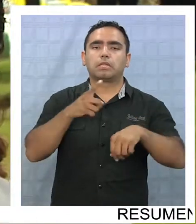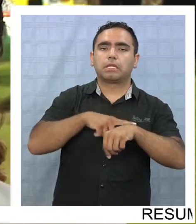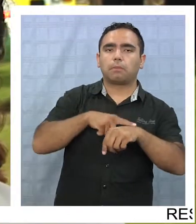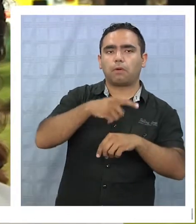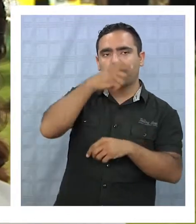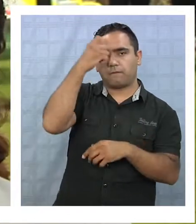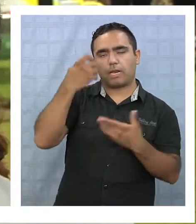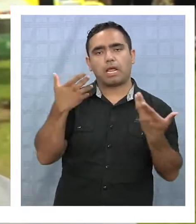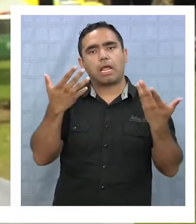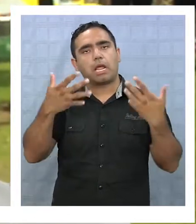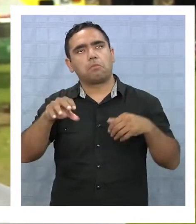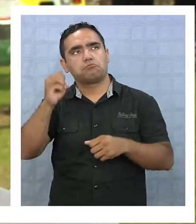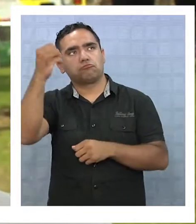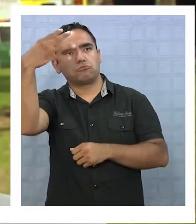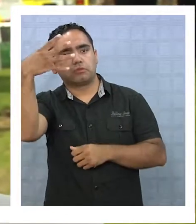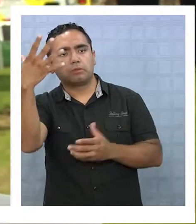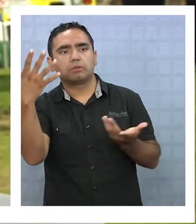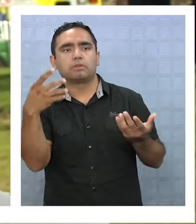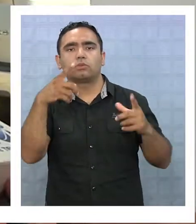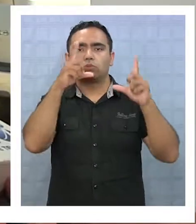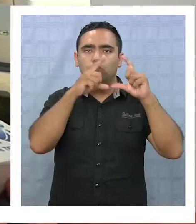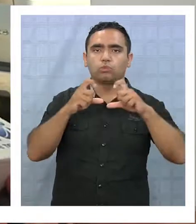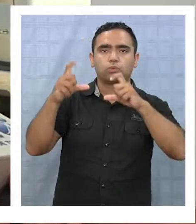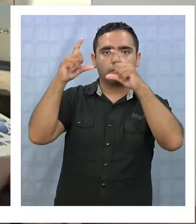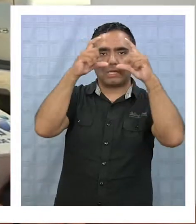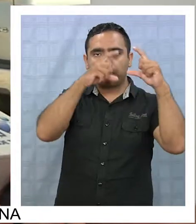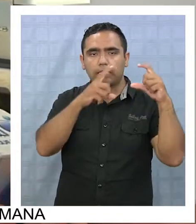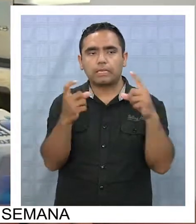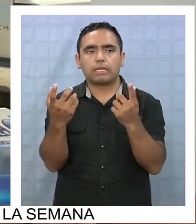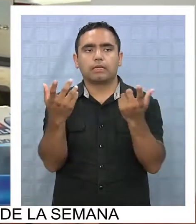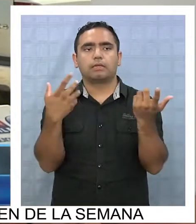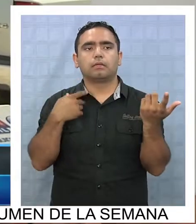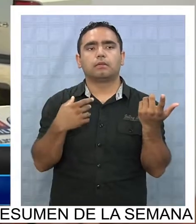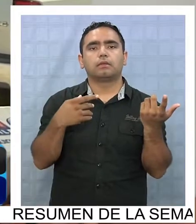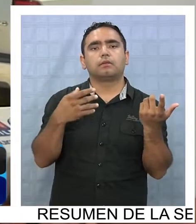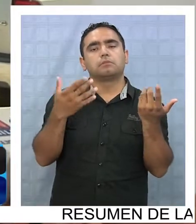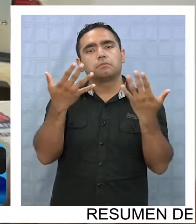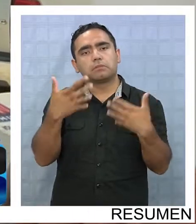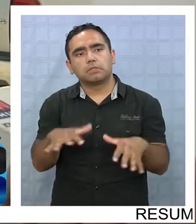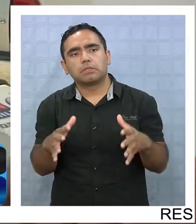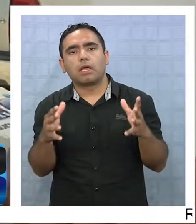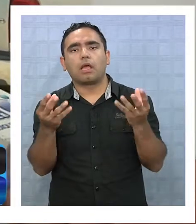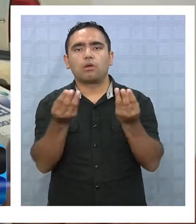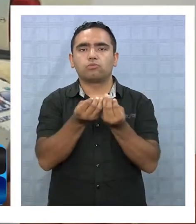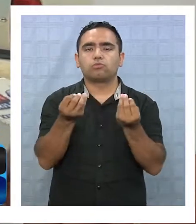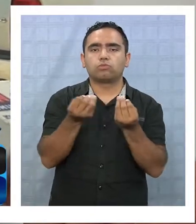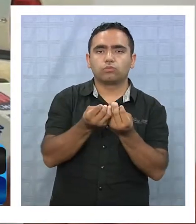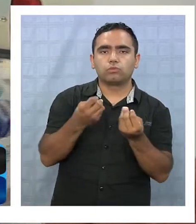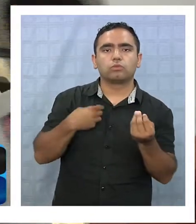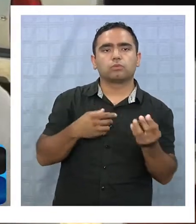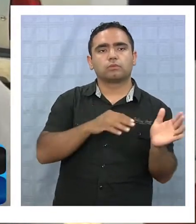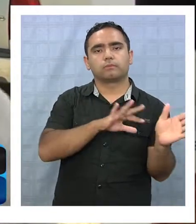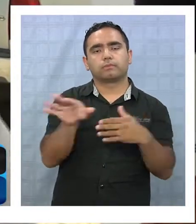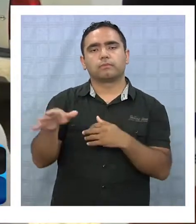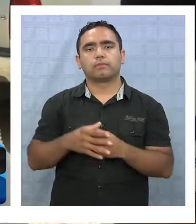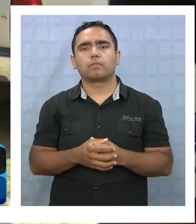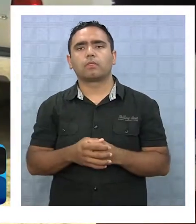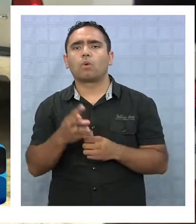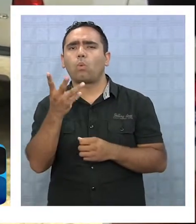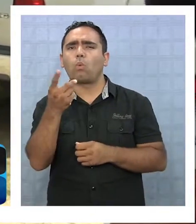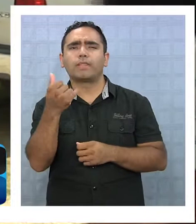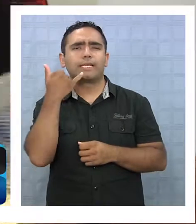comienza, empiezan a llegar los turistas, empieza a colapsar un poco más el número. ¿Cuántas llamadas